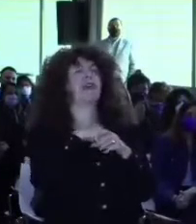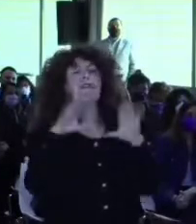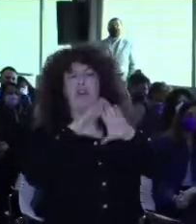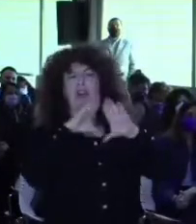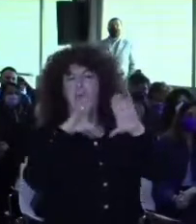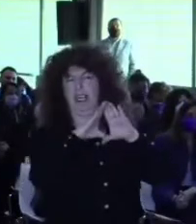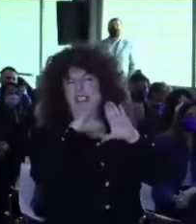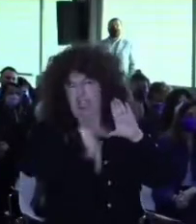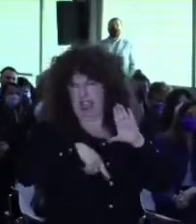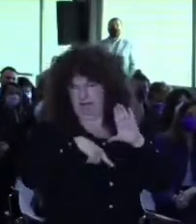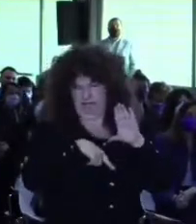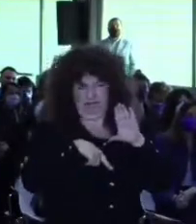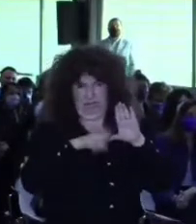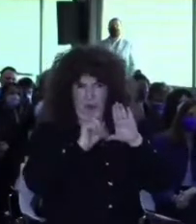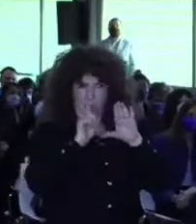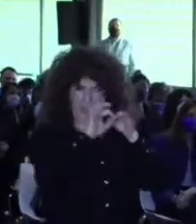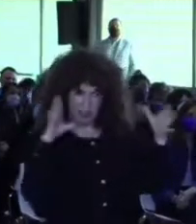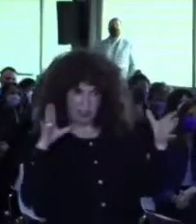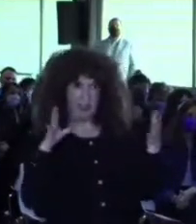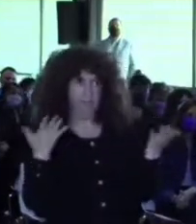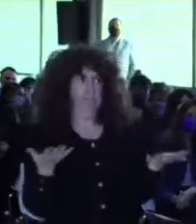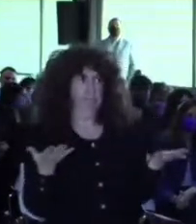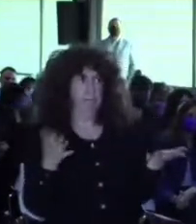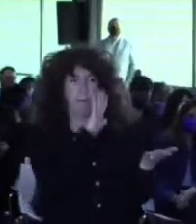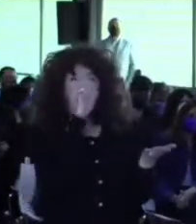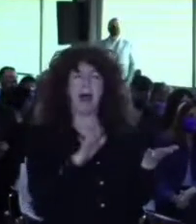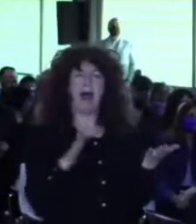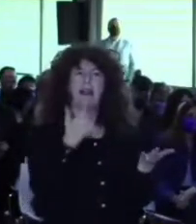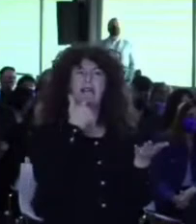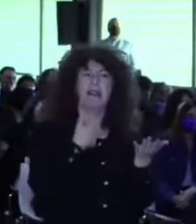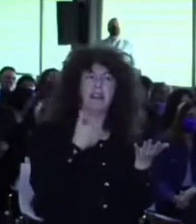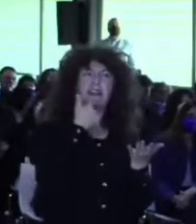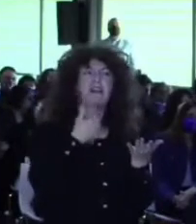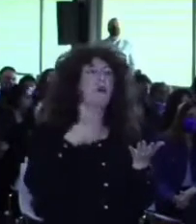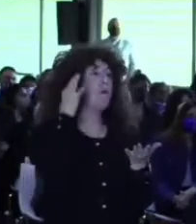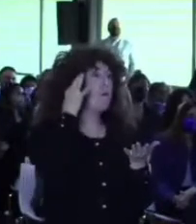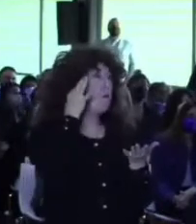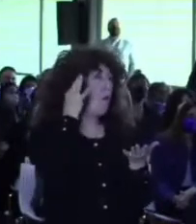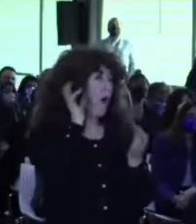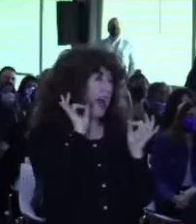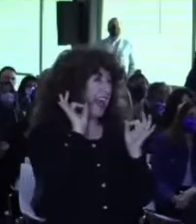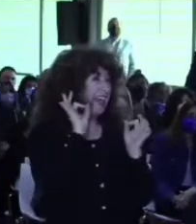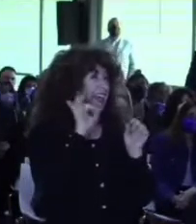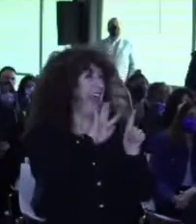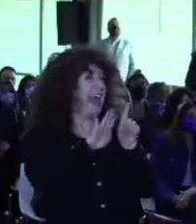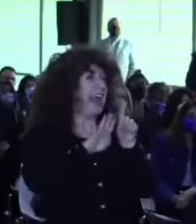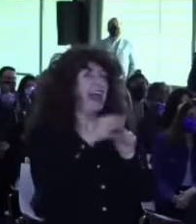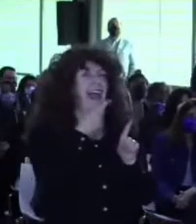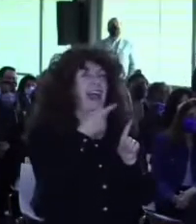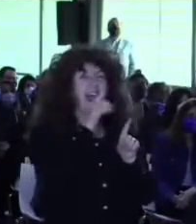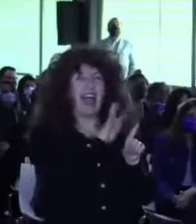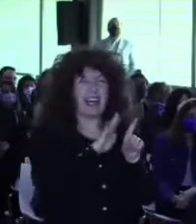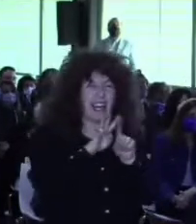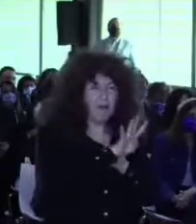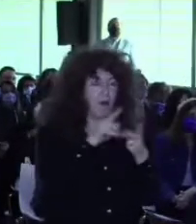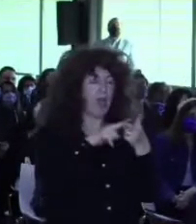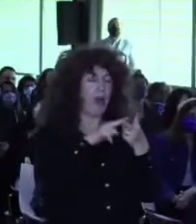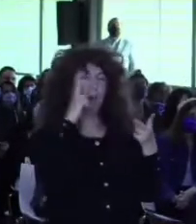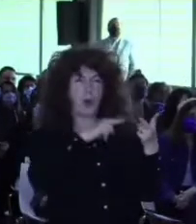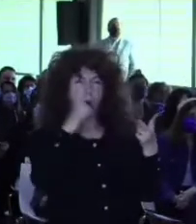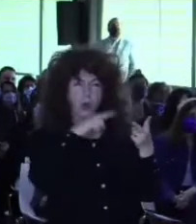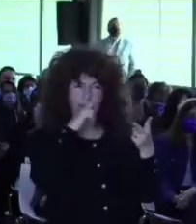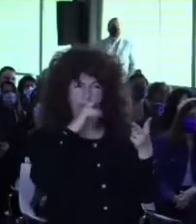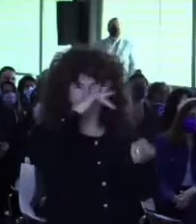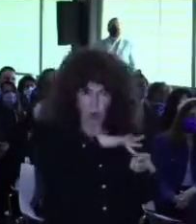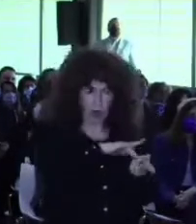feminista. ¿Acaso nos están diciendo que esas mujeres refugiadas, que esas mujeres prostituidas, que